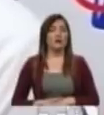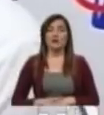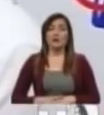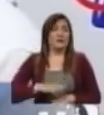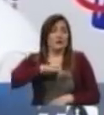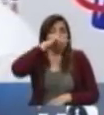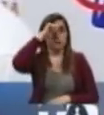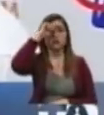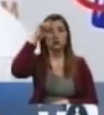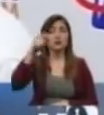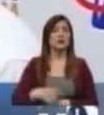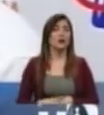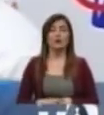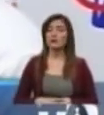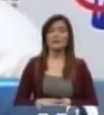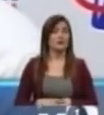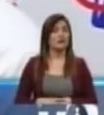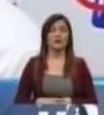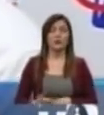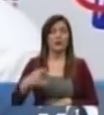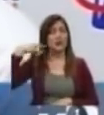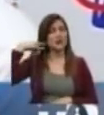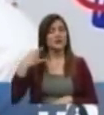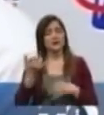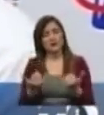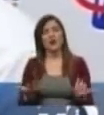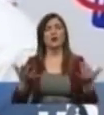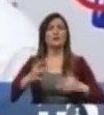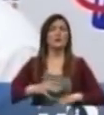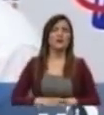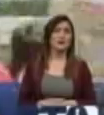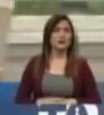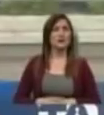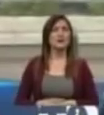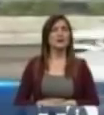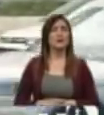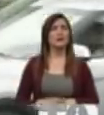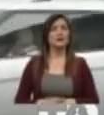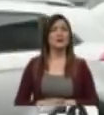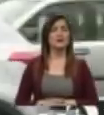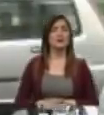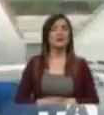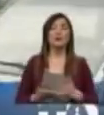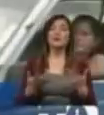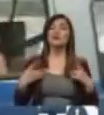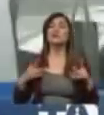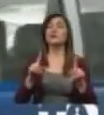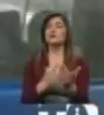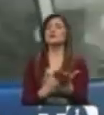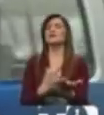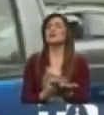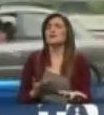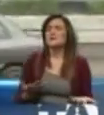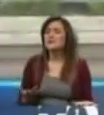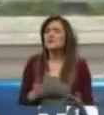lo que causa este tipo de acontecimientos. Y yo diría, deberían causar algo más. Abre también un espacio de debate sobre